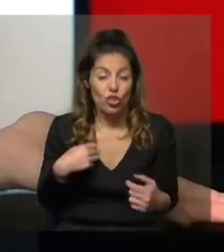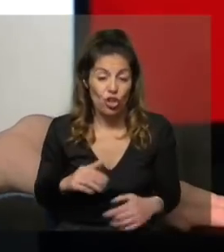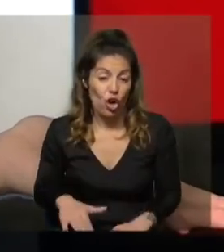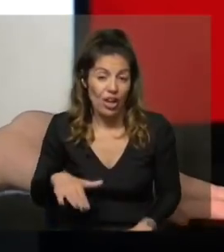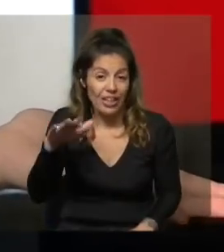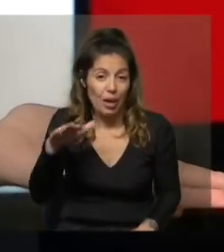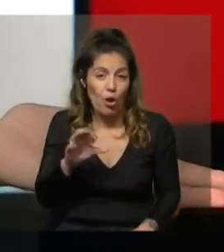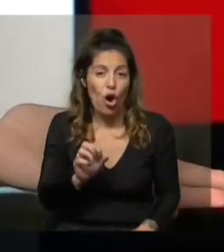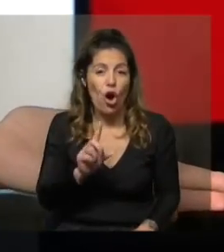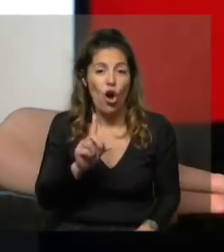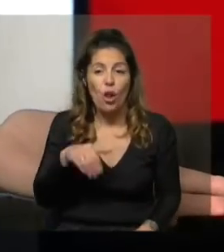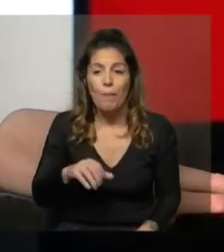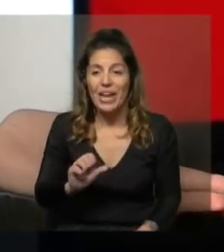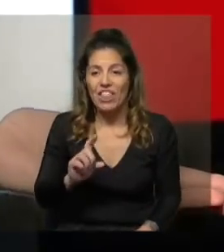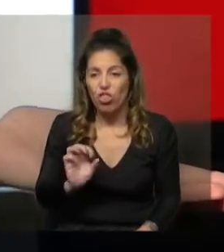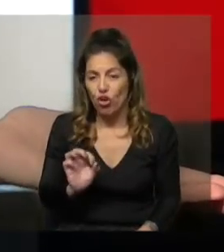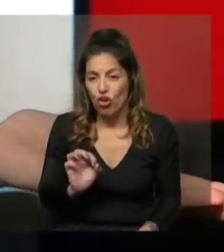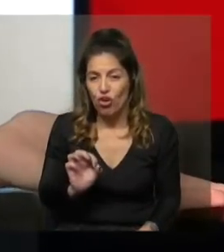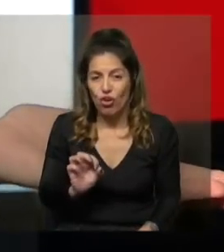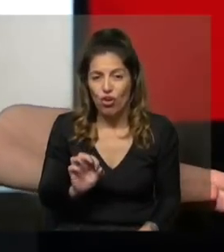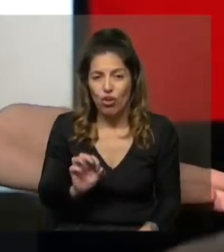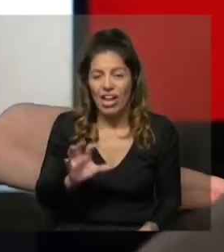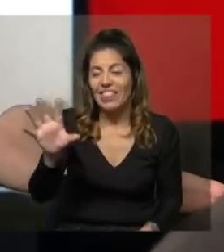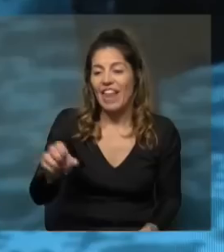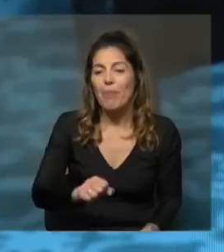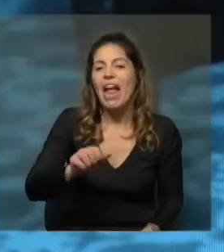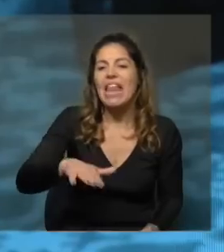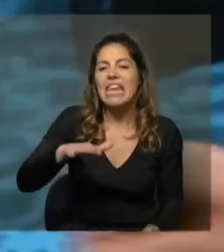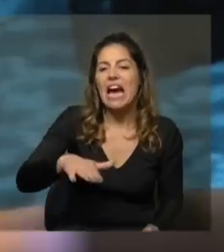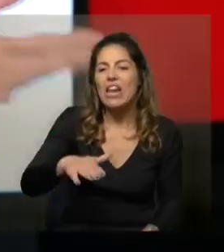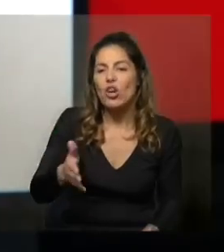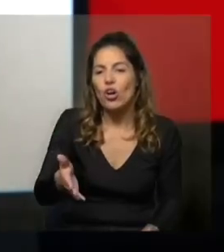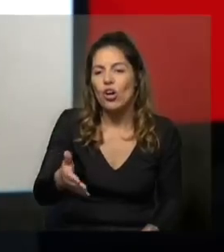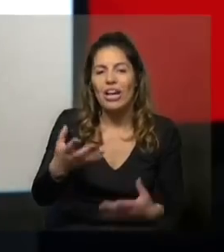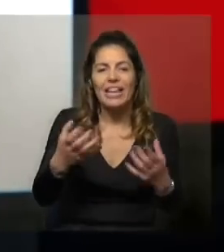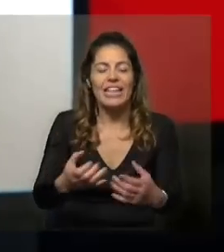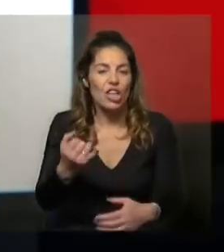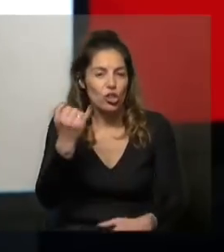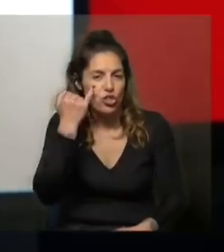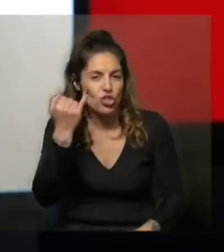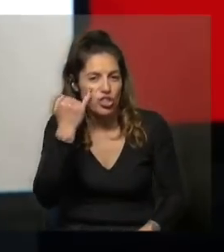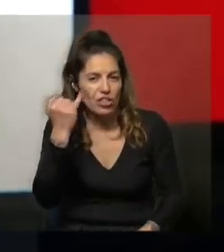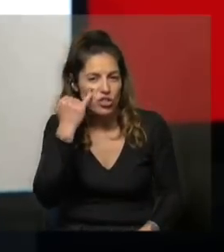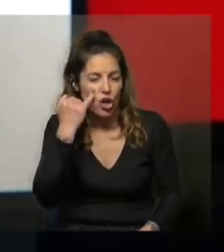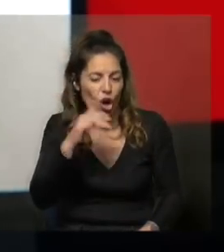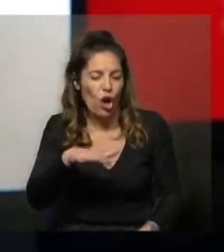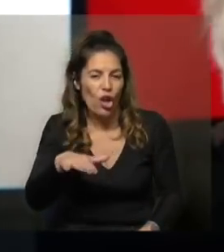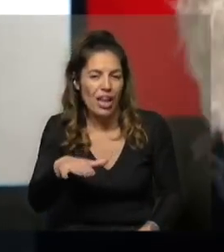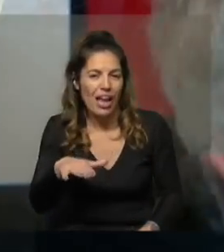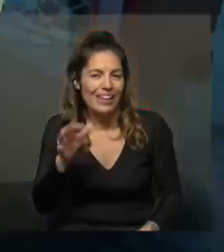Olmedo Claro claro tráeme al enano este queriendo tener sexo con la nena